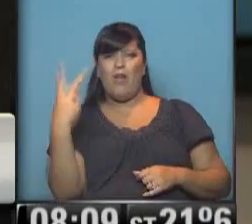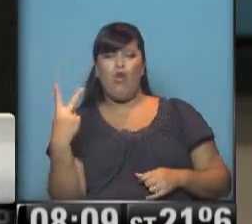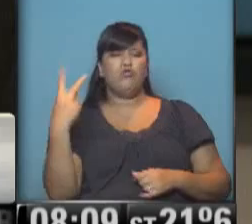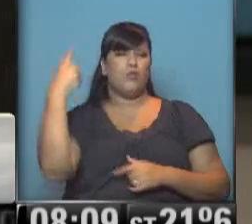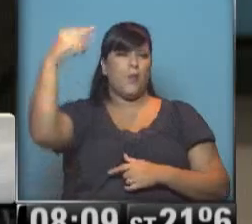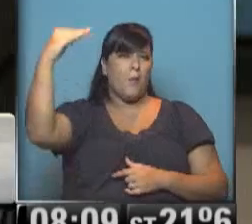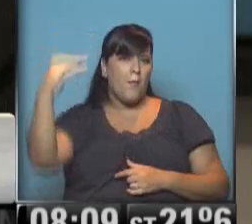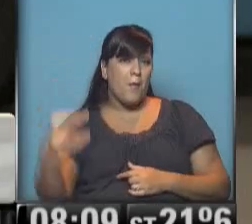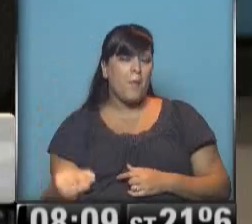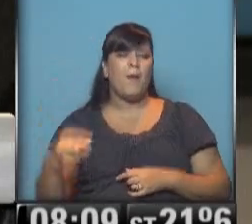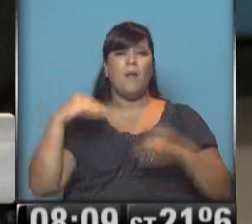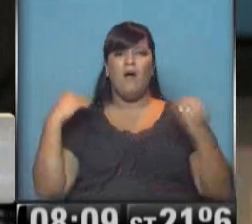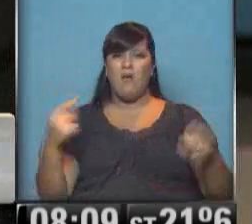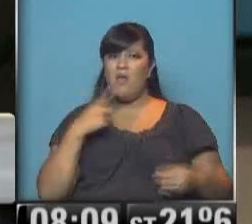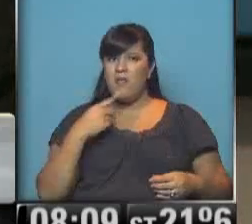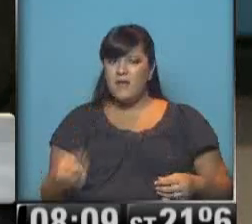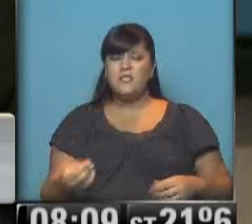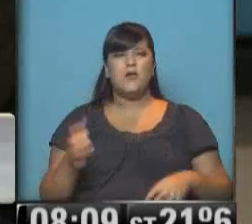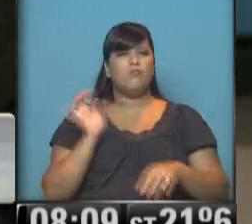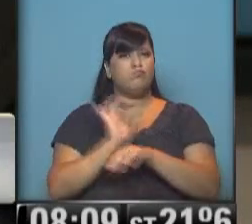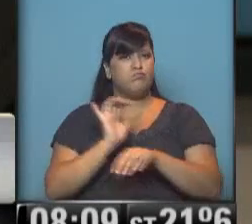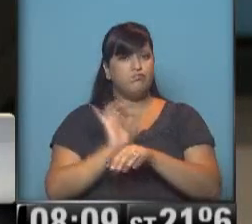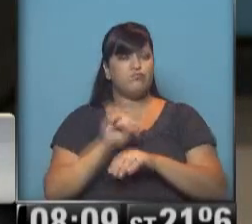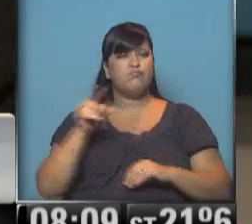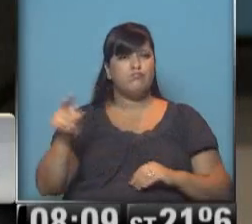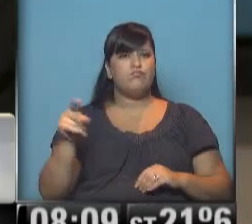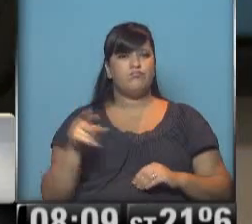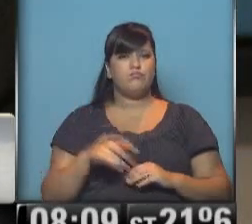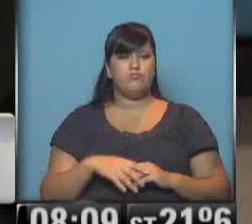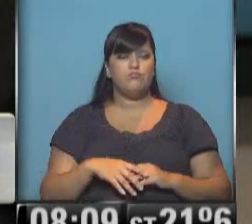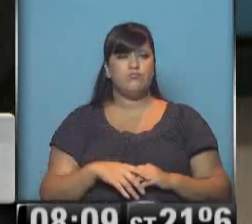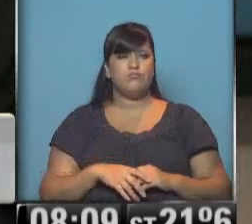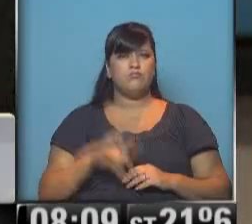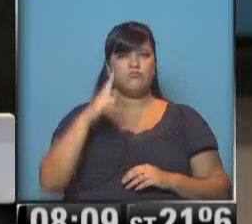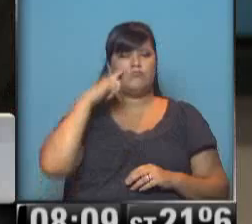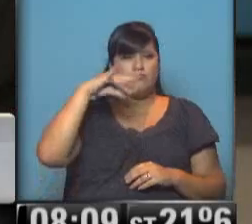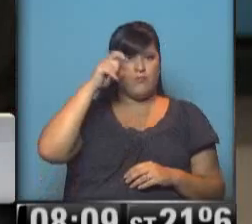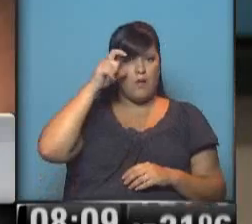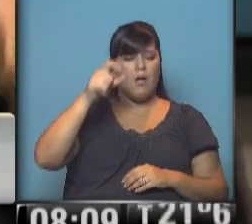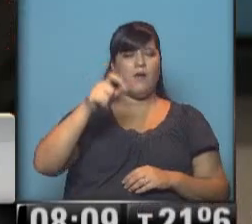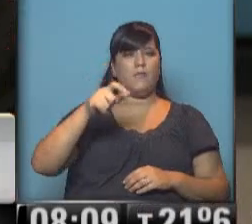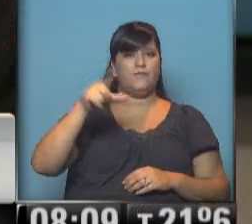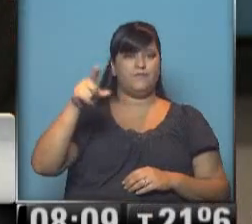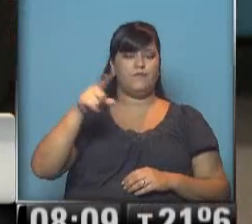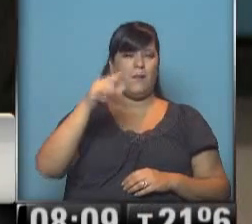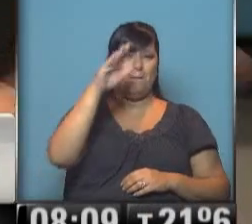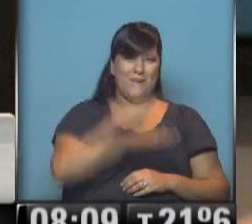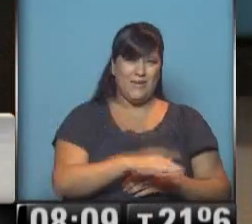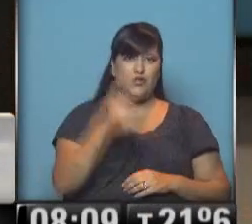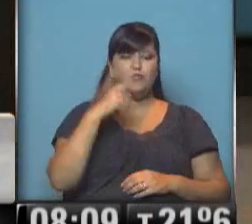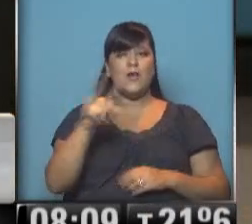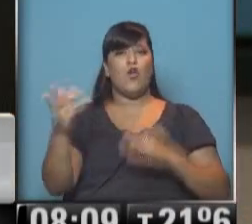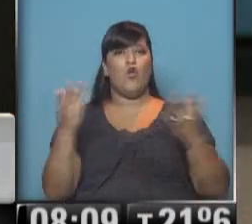caso es decir que están todavía por arriba de lo que están midiendo el indec pero al igual que el de que si uno toma la